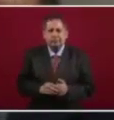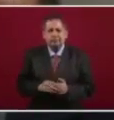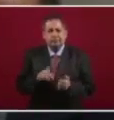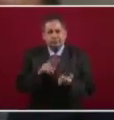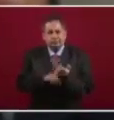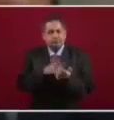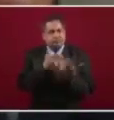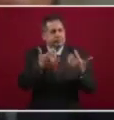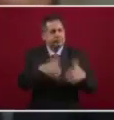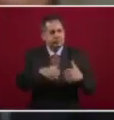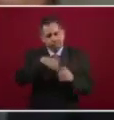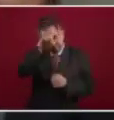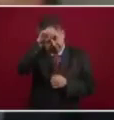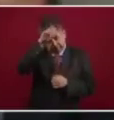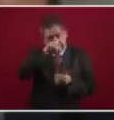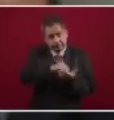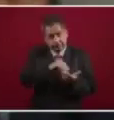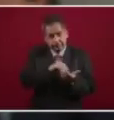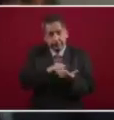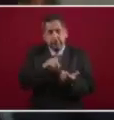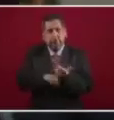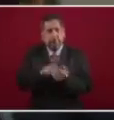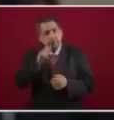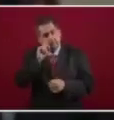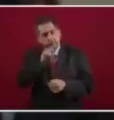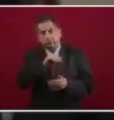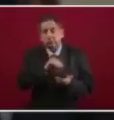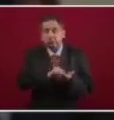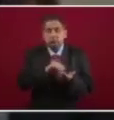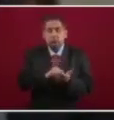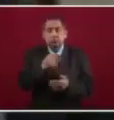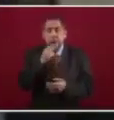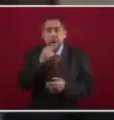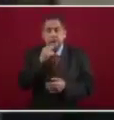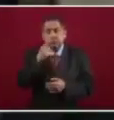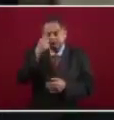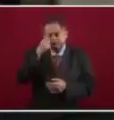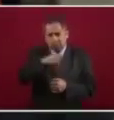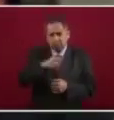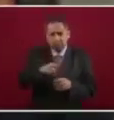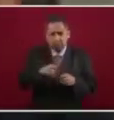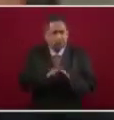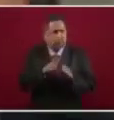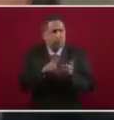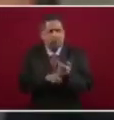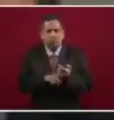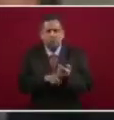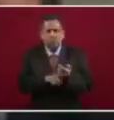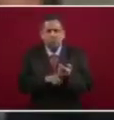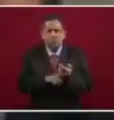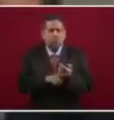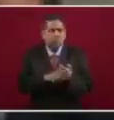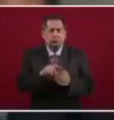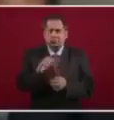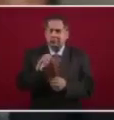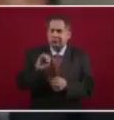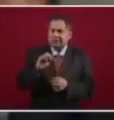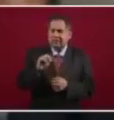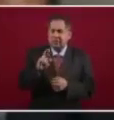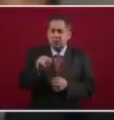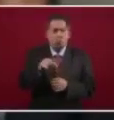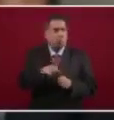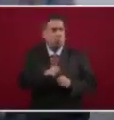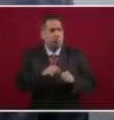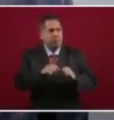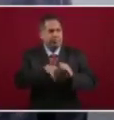las compañías mineras, sobre todo los sistemas que utilizan de lixiviado de metales con cianuro. Aparte de